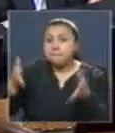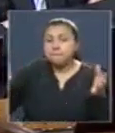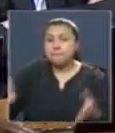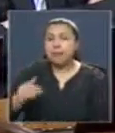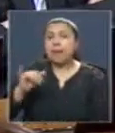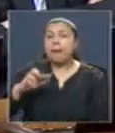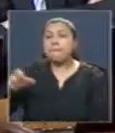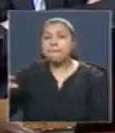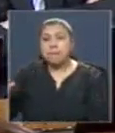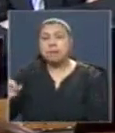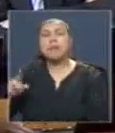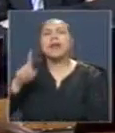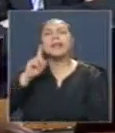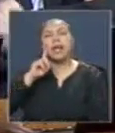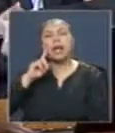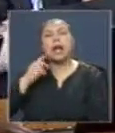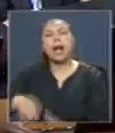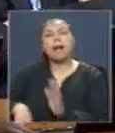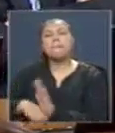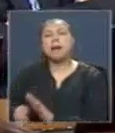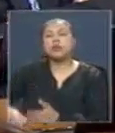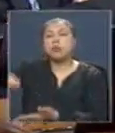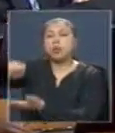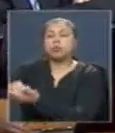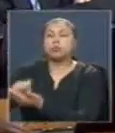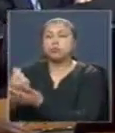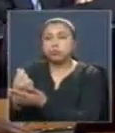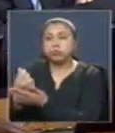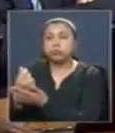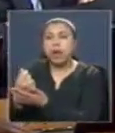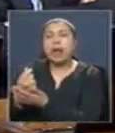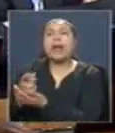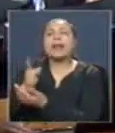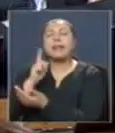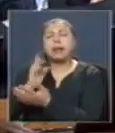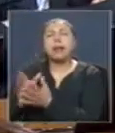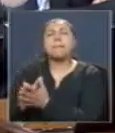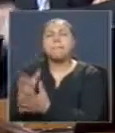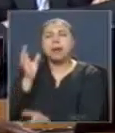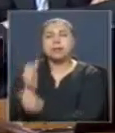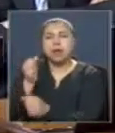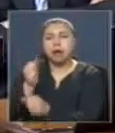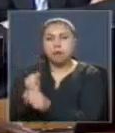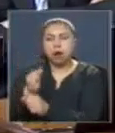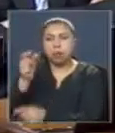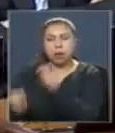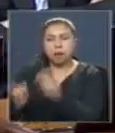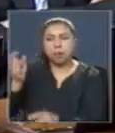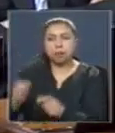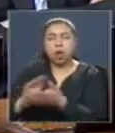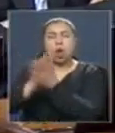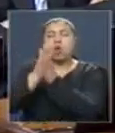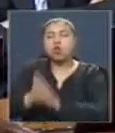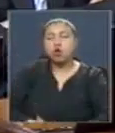más capital de trabajo, generen empleo, puedan más pymes, todas las pymes que